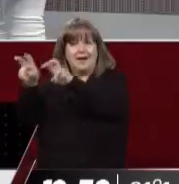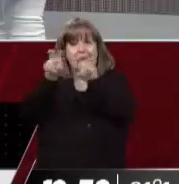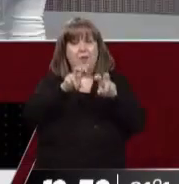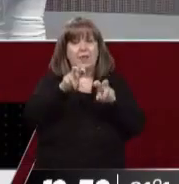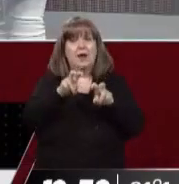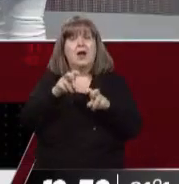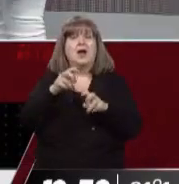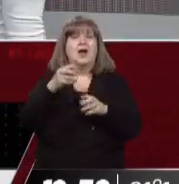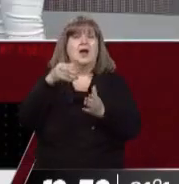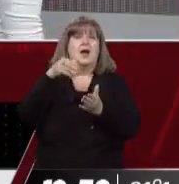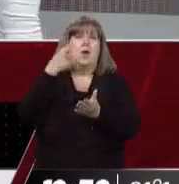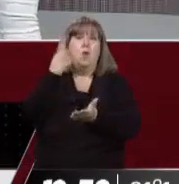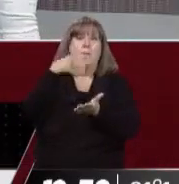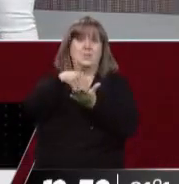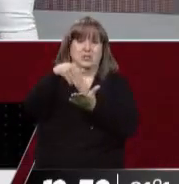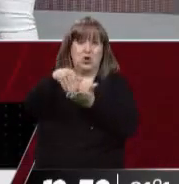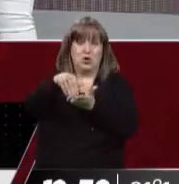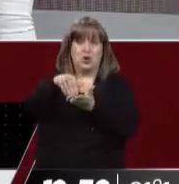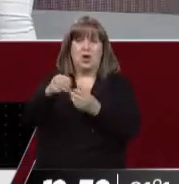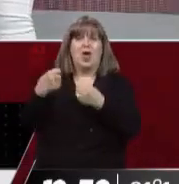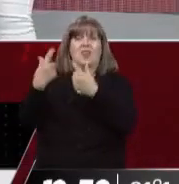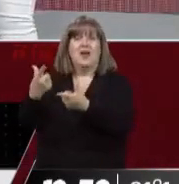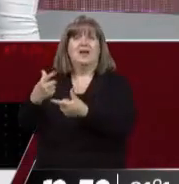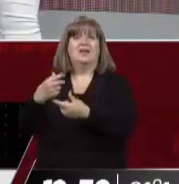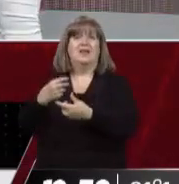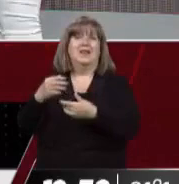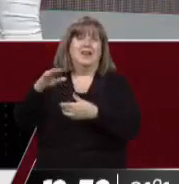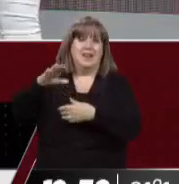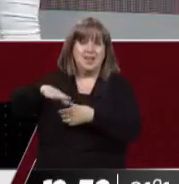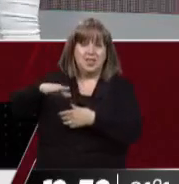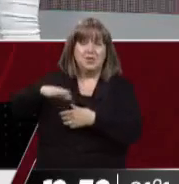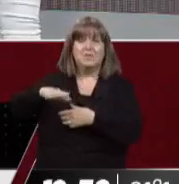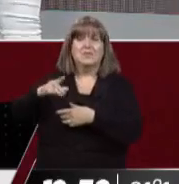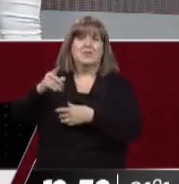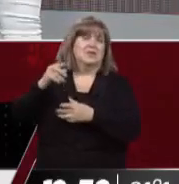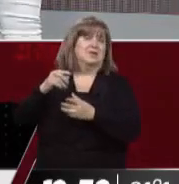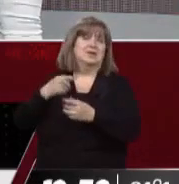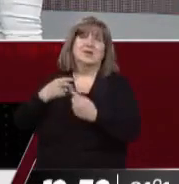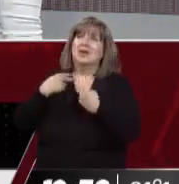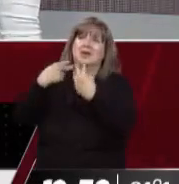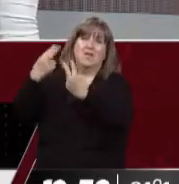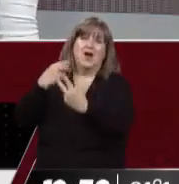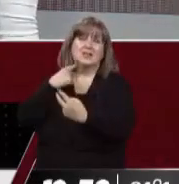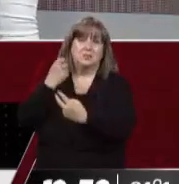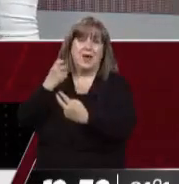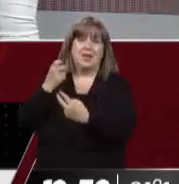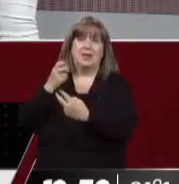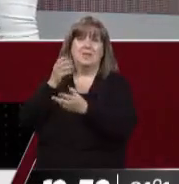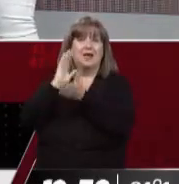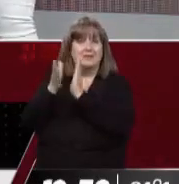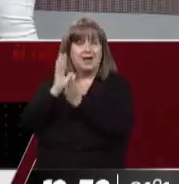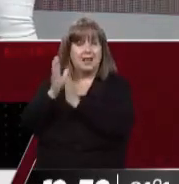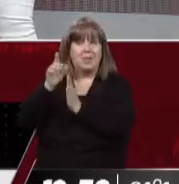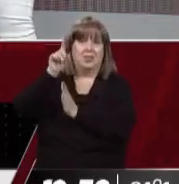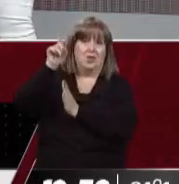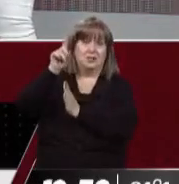Benicio, que tiene una enfermedad complicadísima, que acá no le pueden dar soluciones y que se tiene que ir a Barcelona. Pero hay tanta gente ayudando que nos